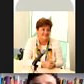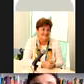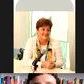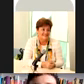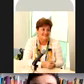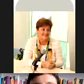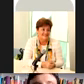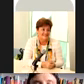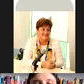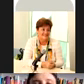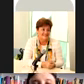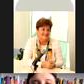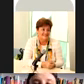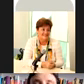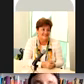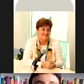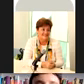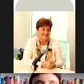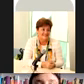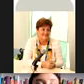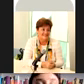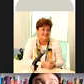Unidos, de reivindicación de derechos,